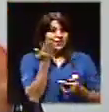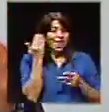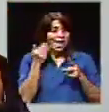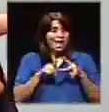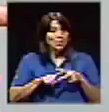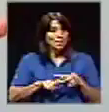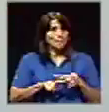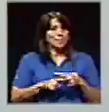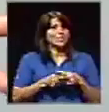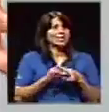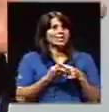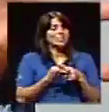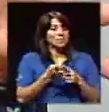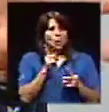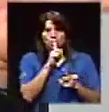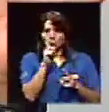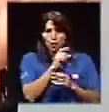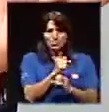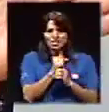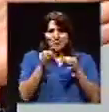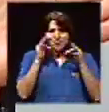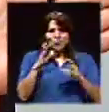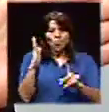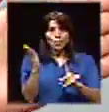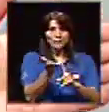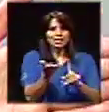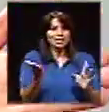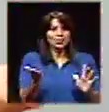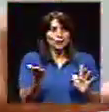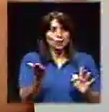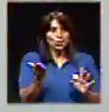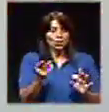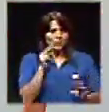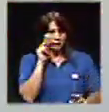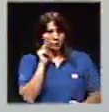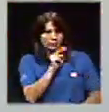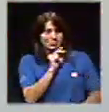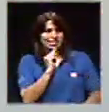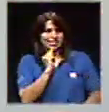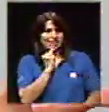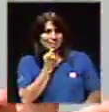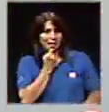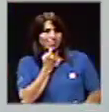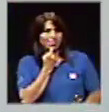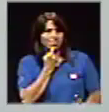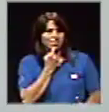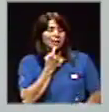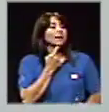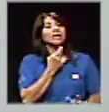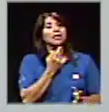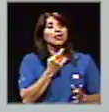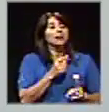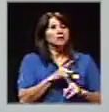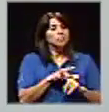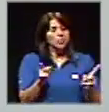todo convencido, y creo que dada su seriedad, el que haya cosas que hacer